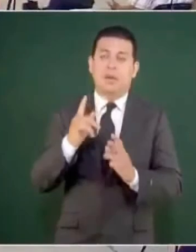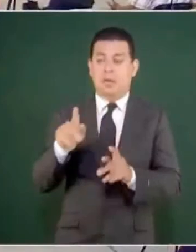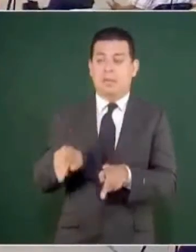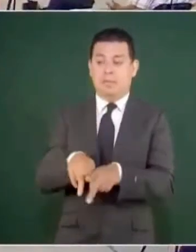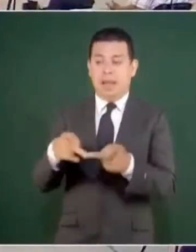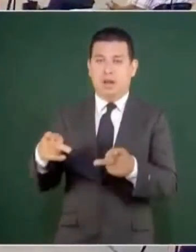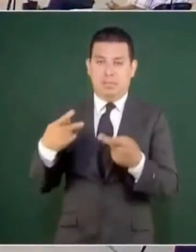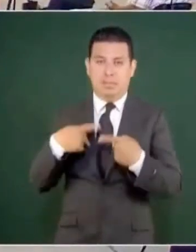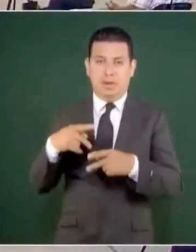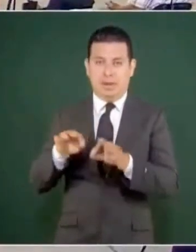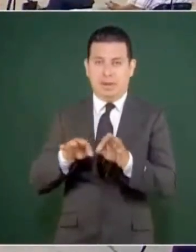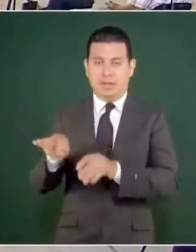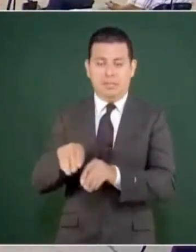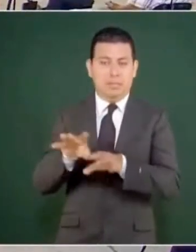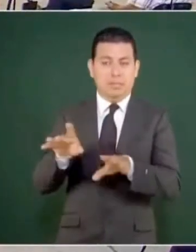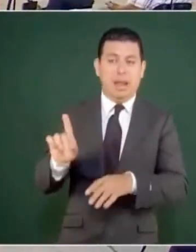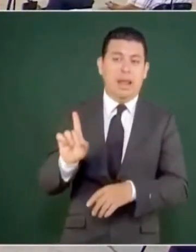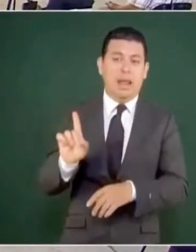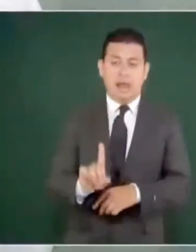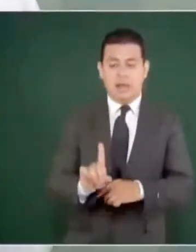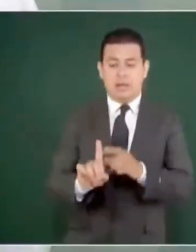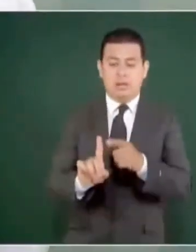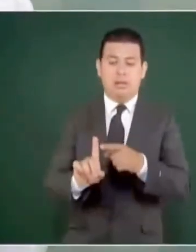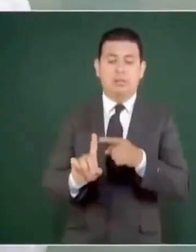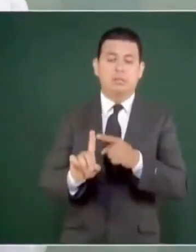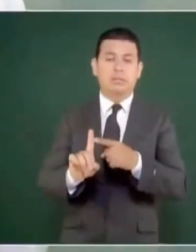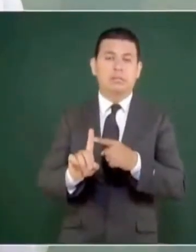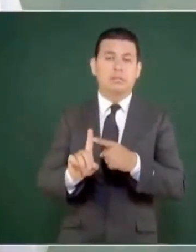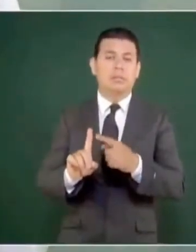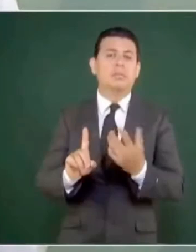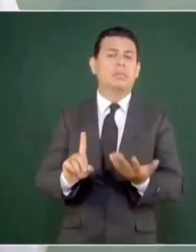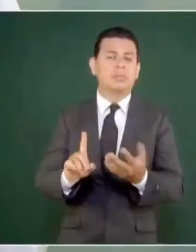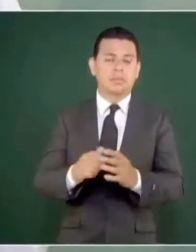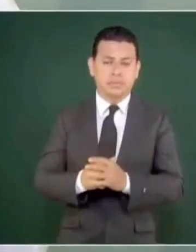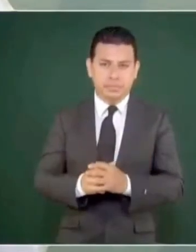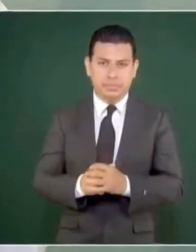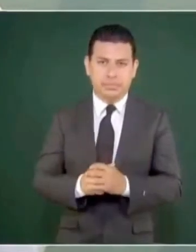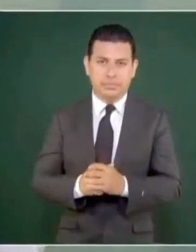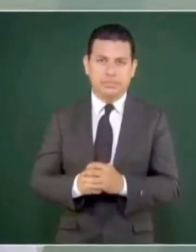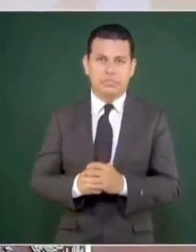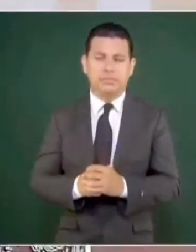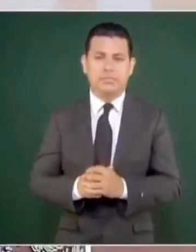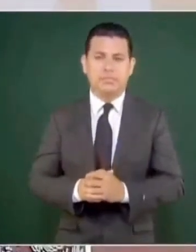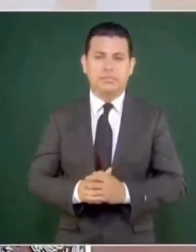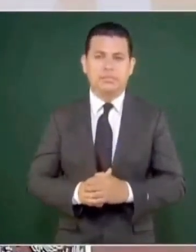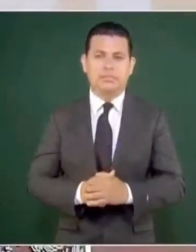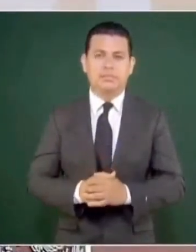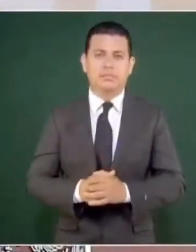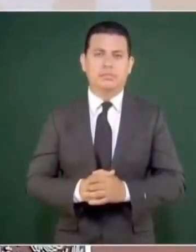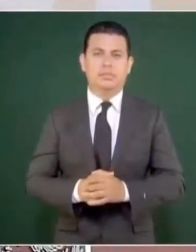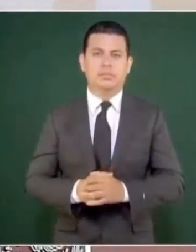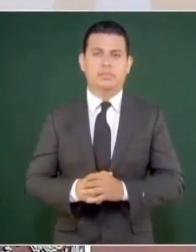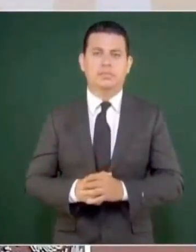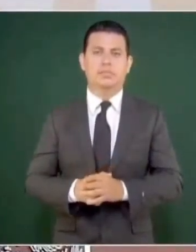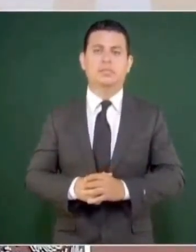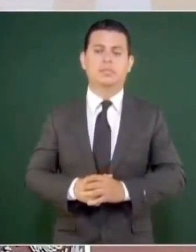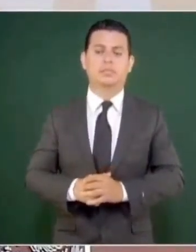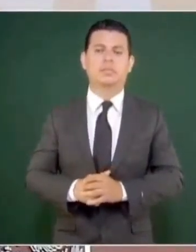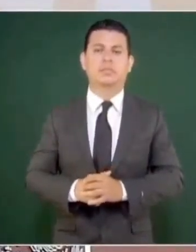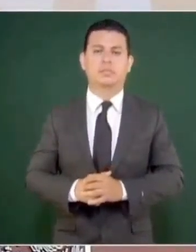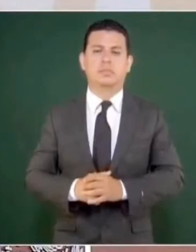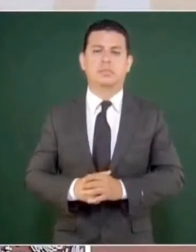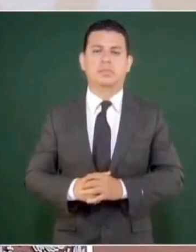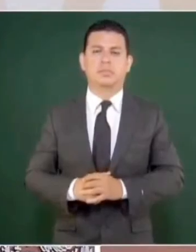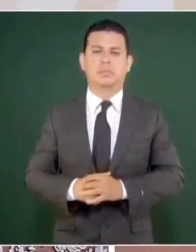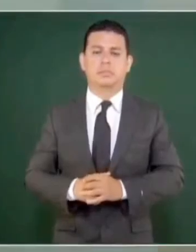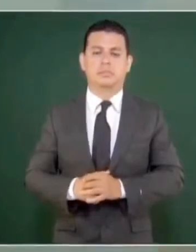me